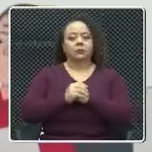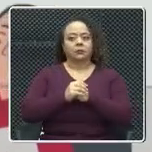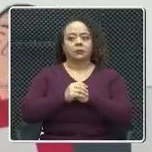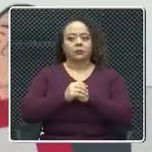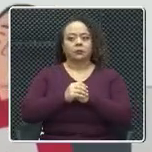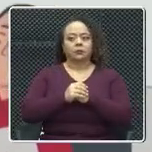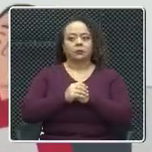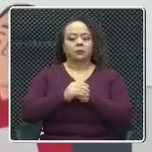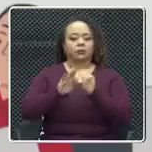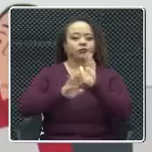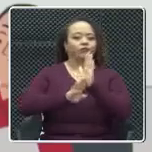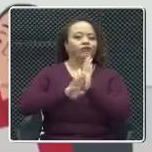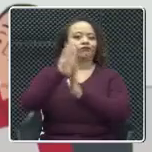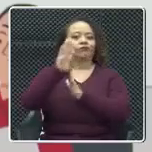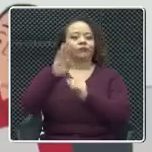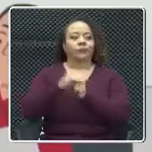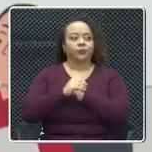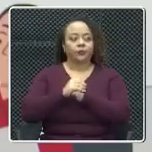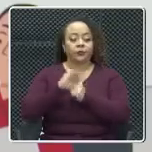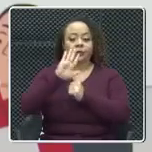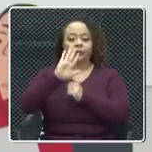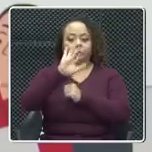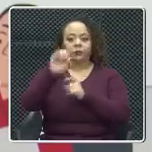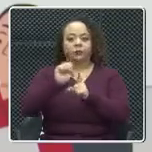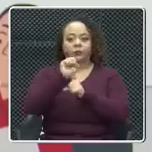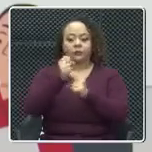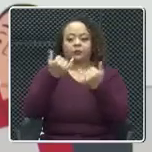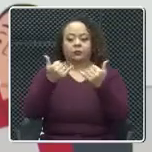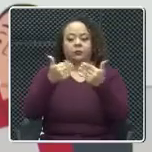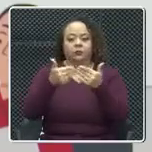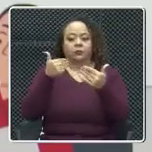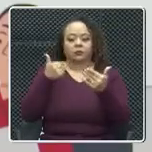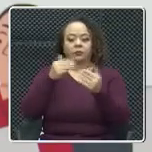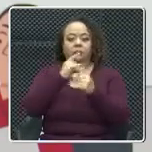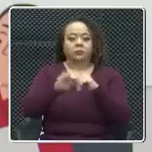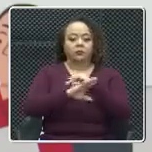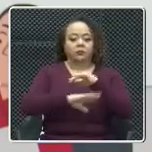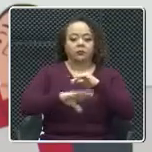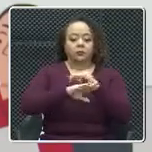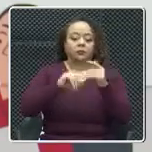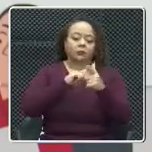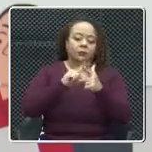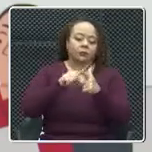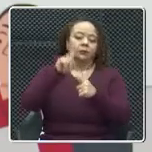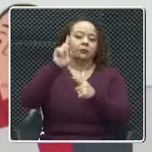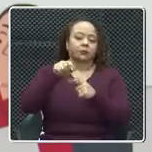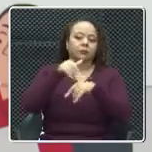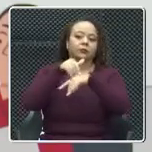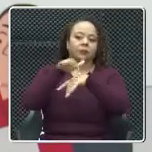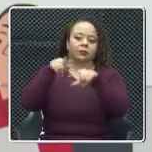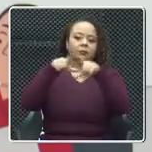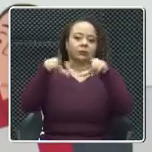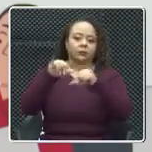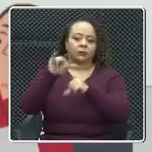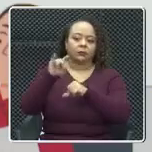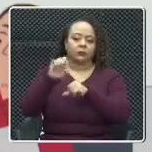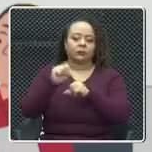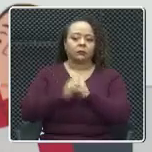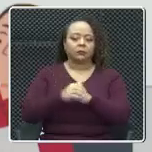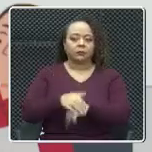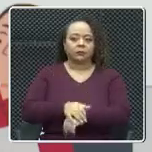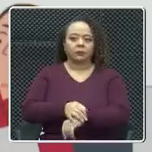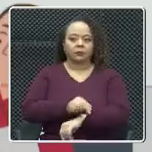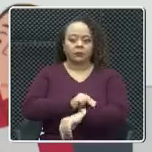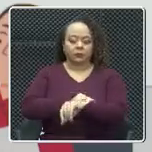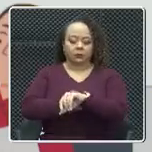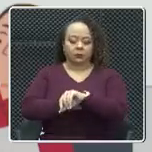está exacerbando su condición ya previa y de base, pues debería de referirse al instituto. Ok,